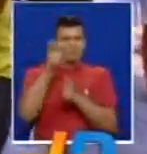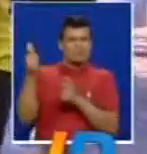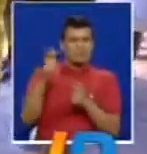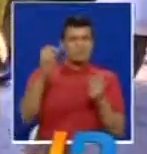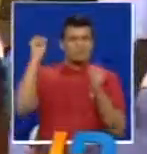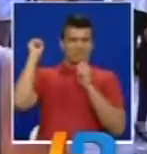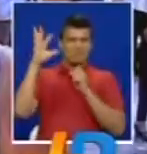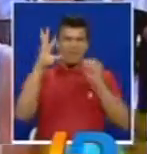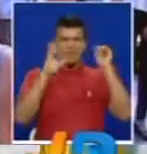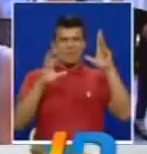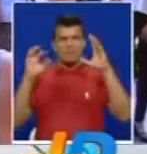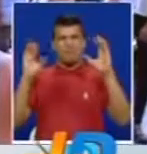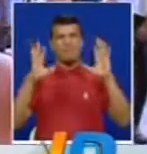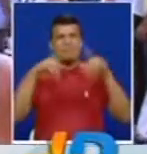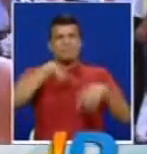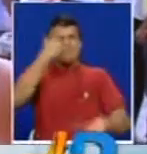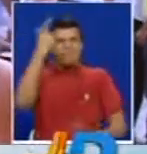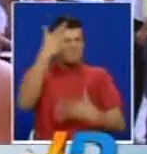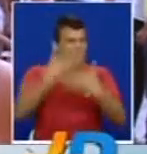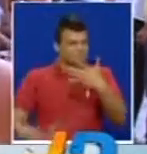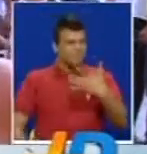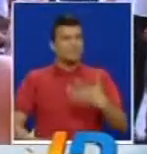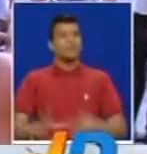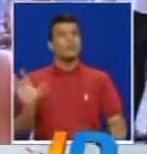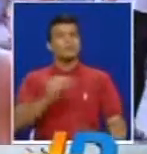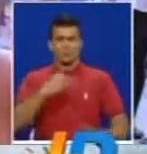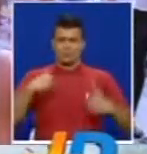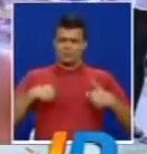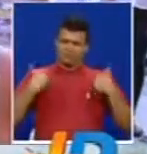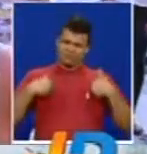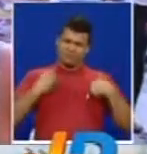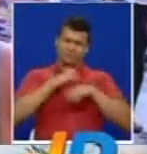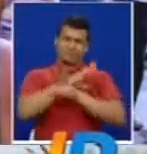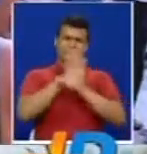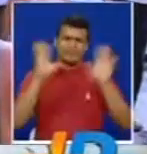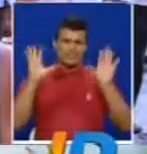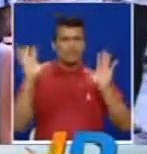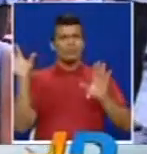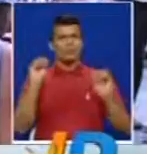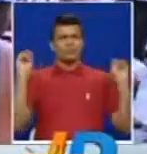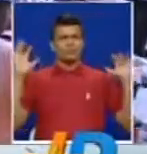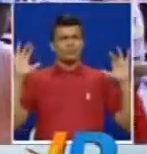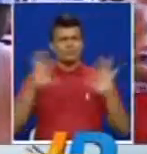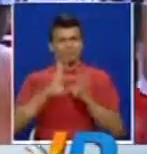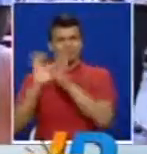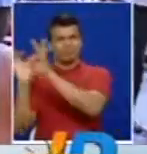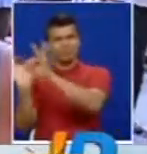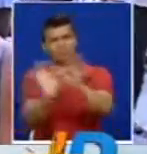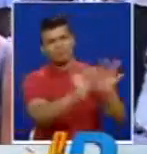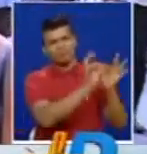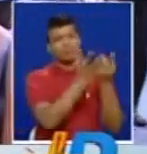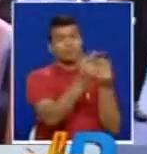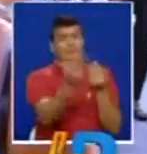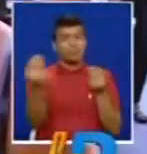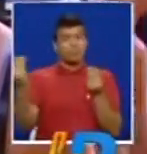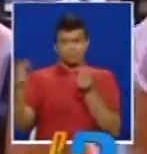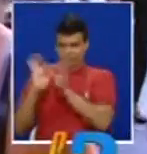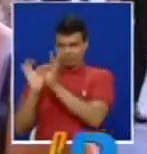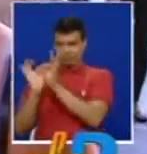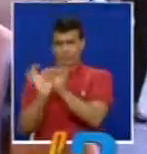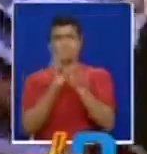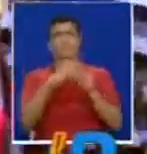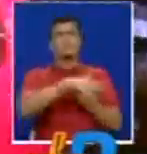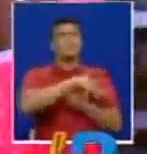y el betún. Es una fiesta muy alegre donde todos participan, todas las colonias se reúnen en los